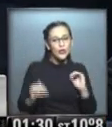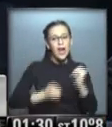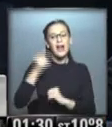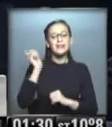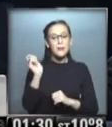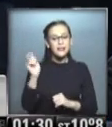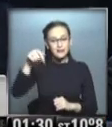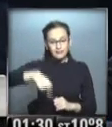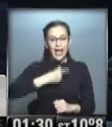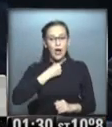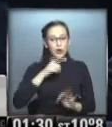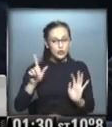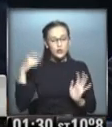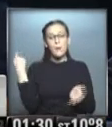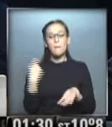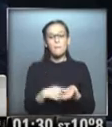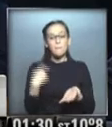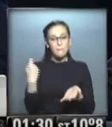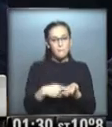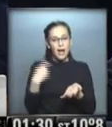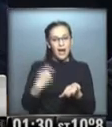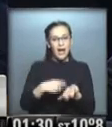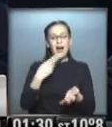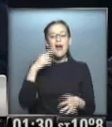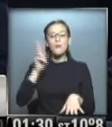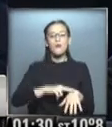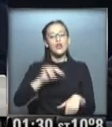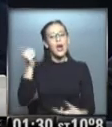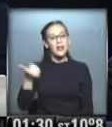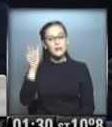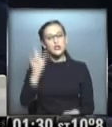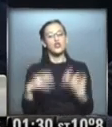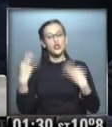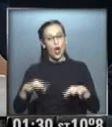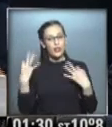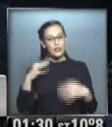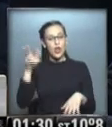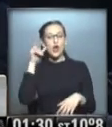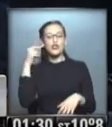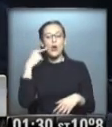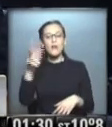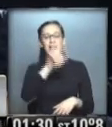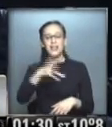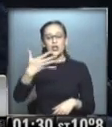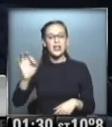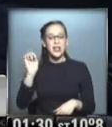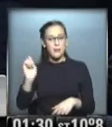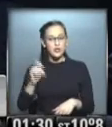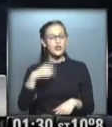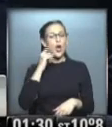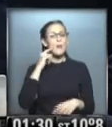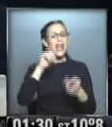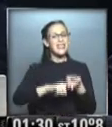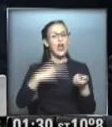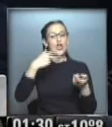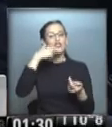mes, pagaba impuesto a las ganancias el soltero a partir de los 8.360 pesos y el casado con dos hijos, como ejemplo,